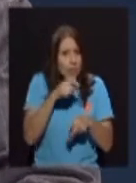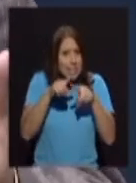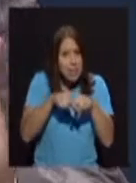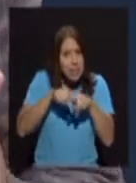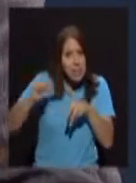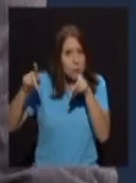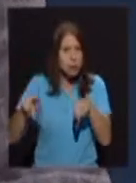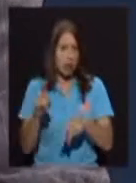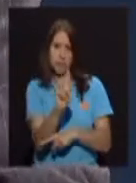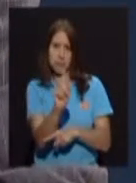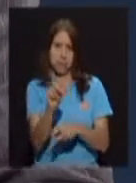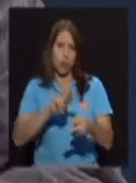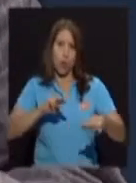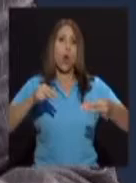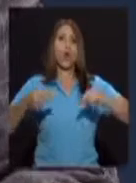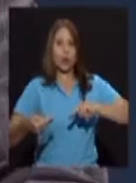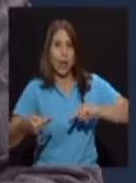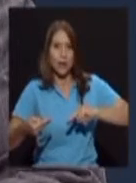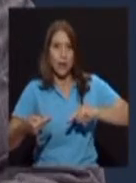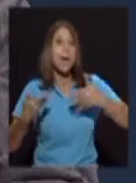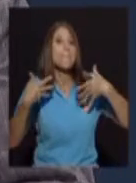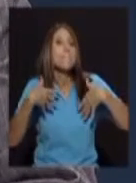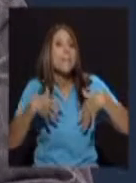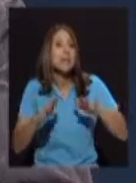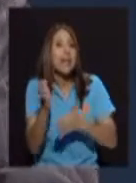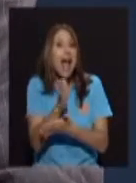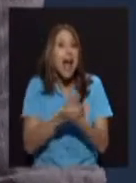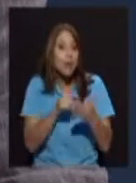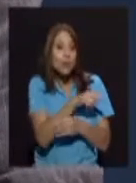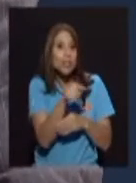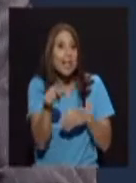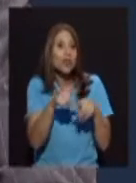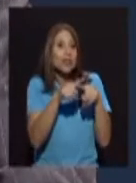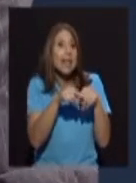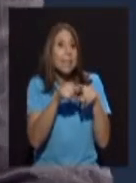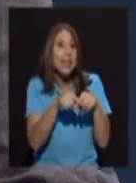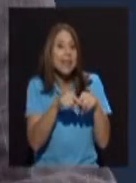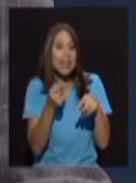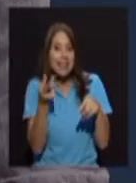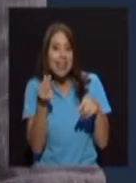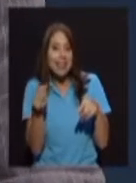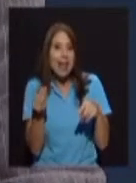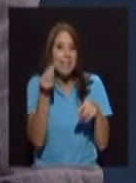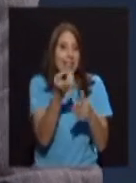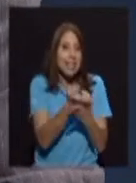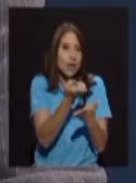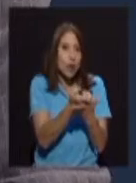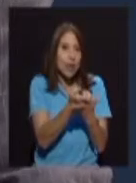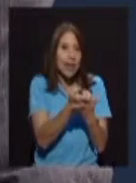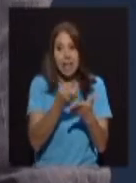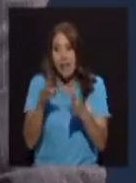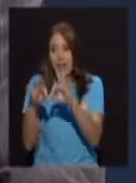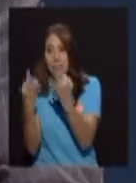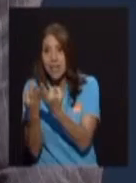hay muchos dentro del hogar que dependen de las mismas transferencias económicas o no monetarias de los adultos